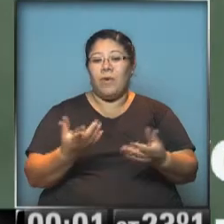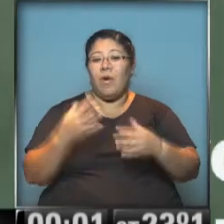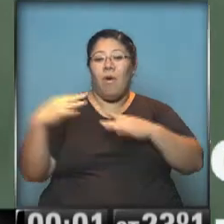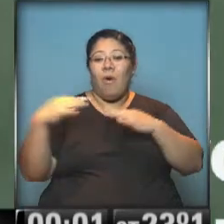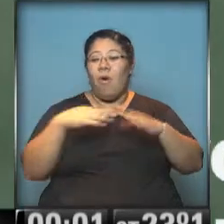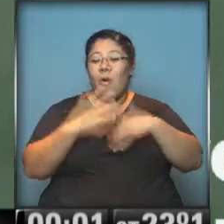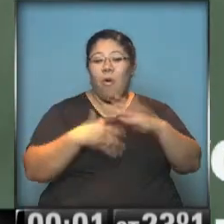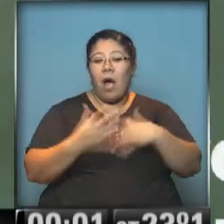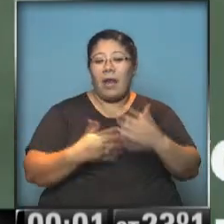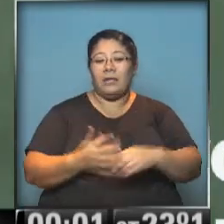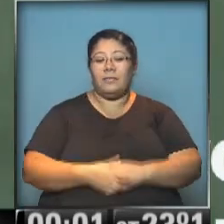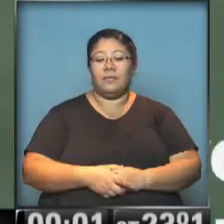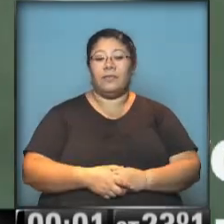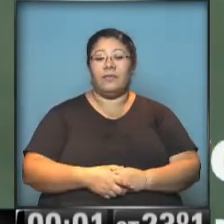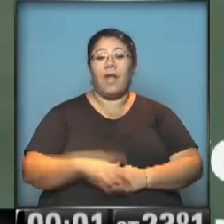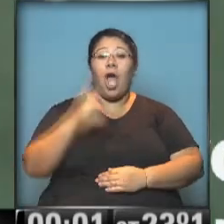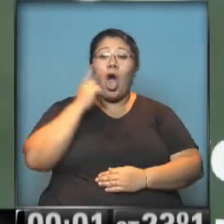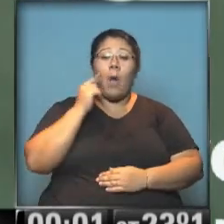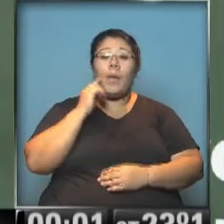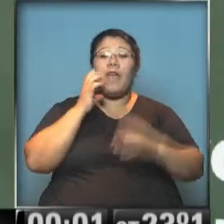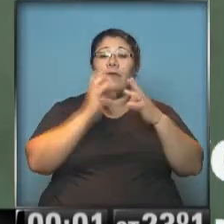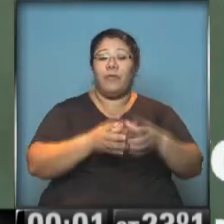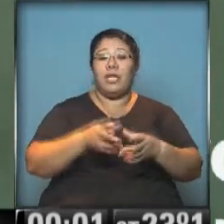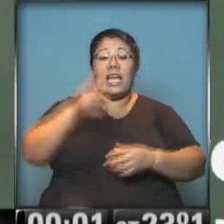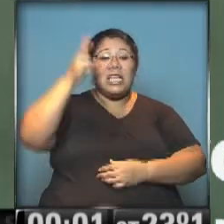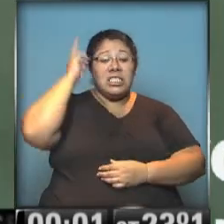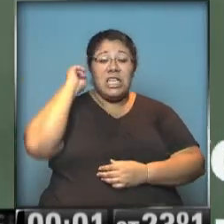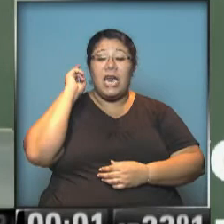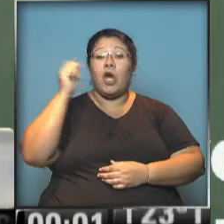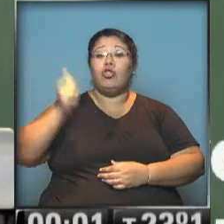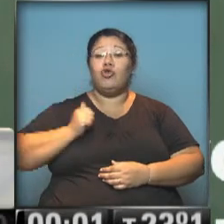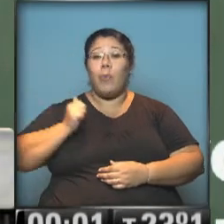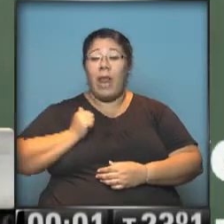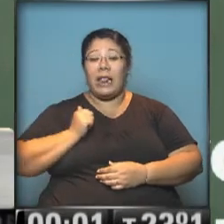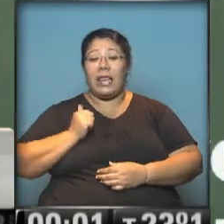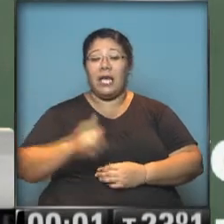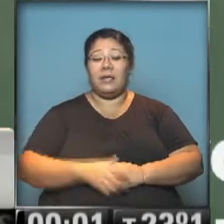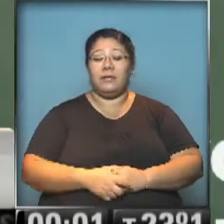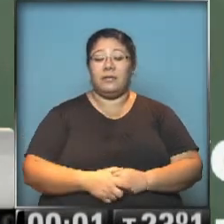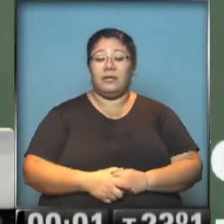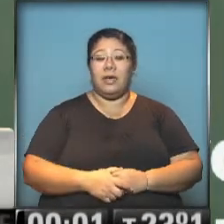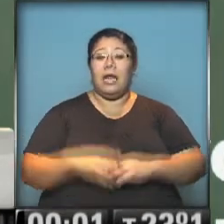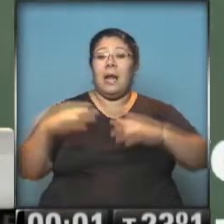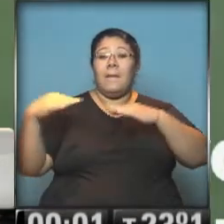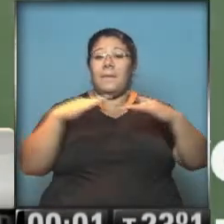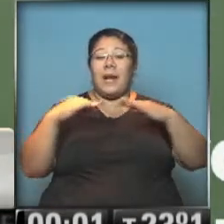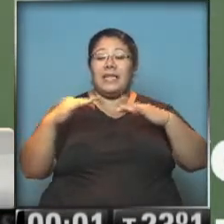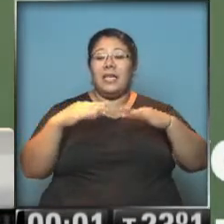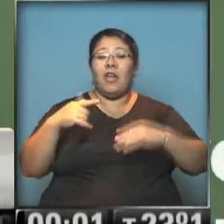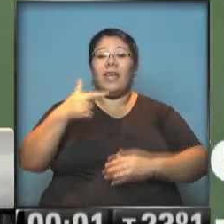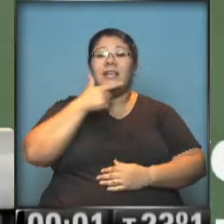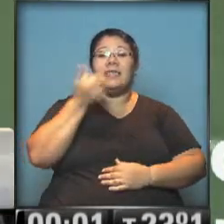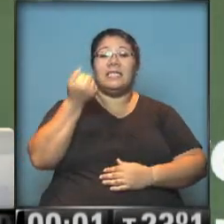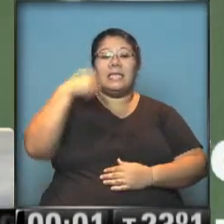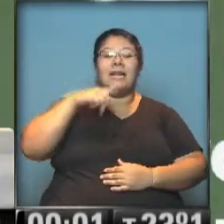de juego. El futbolista chileno era suplente en el partido de Santiago Wanderers y